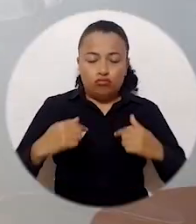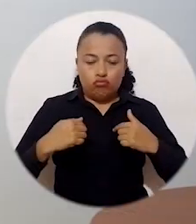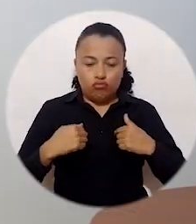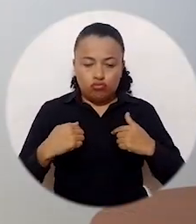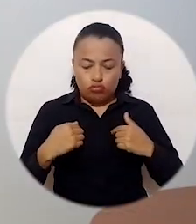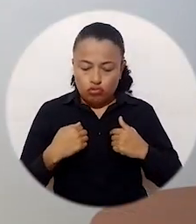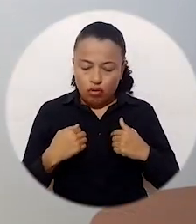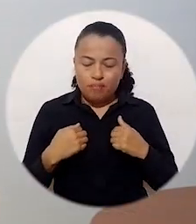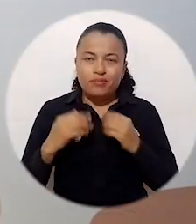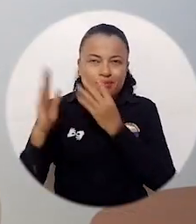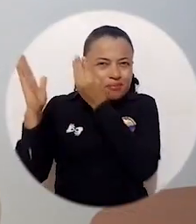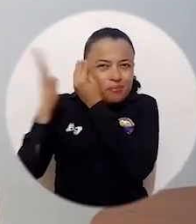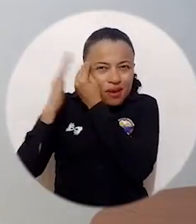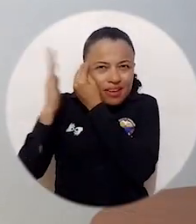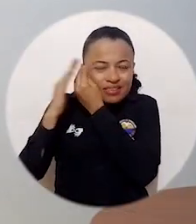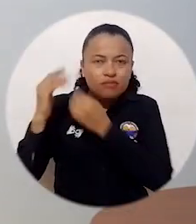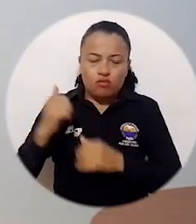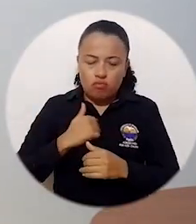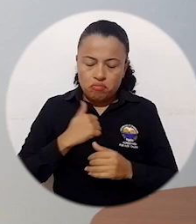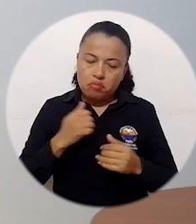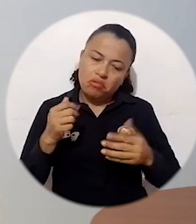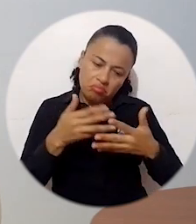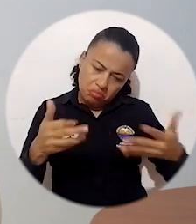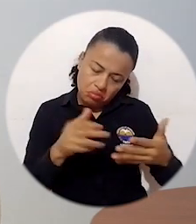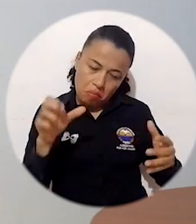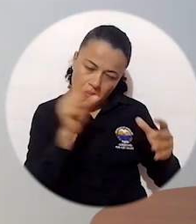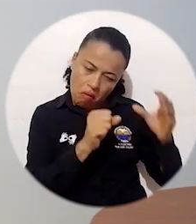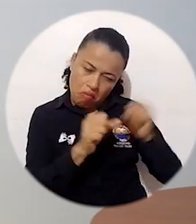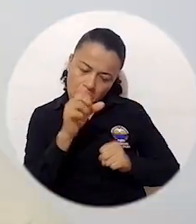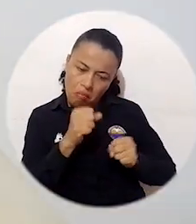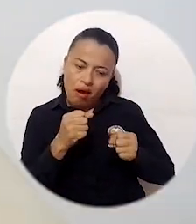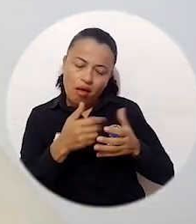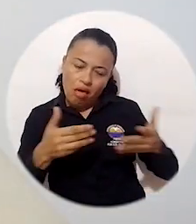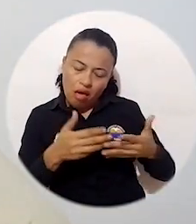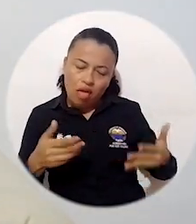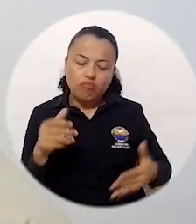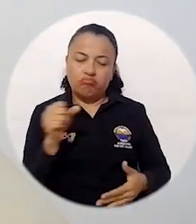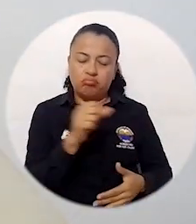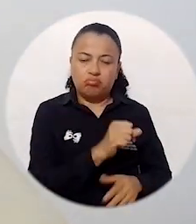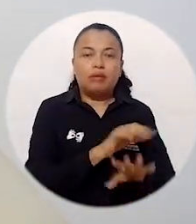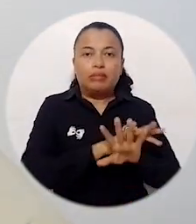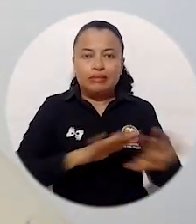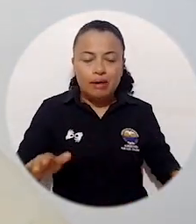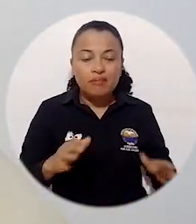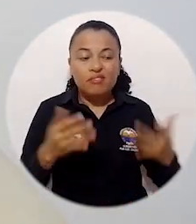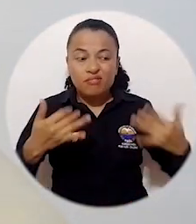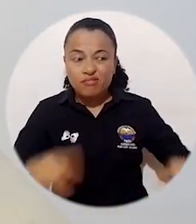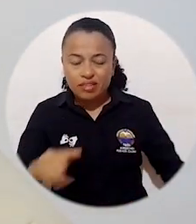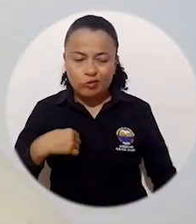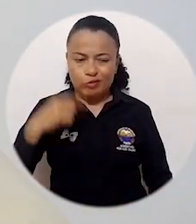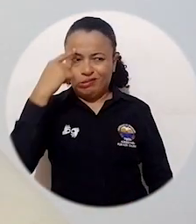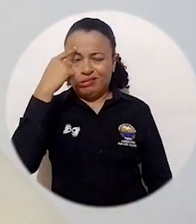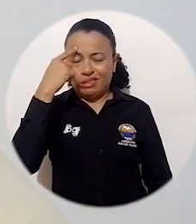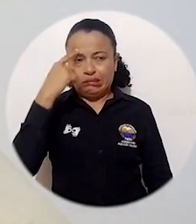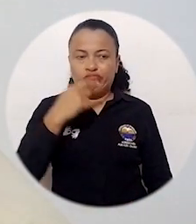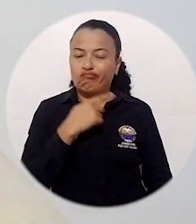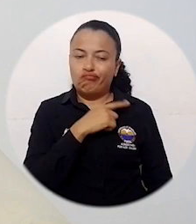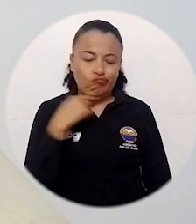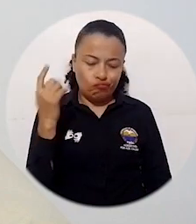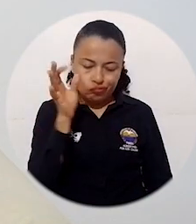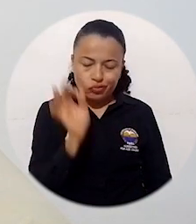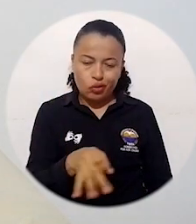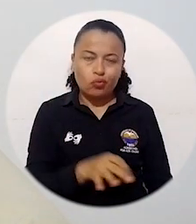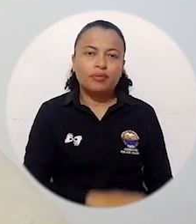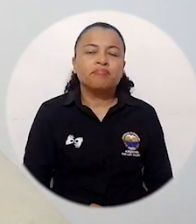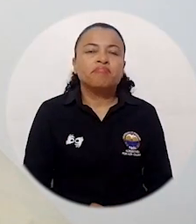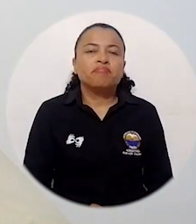las pruebas las hice ya basada en la comprensión lectora y ya al momento de determinar la